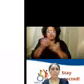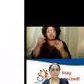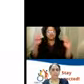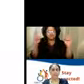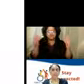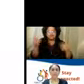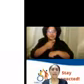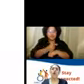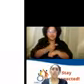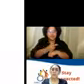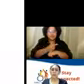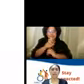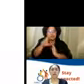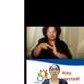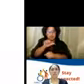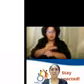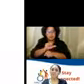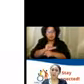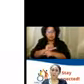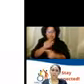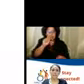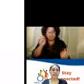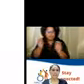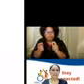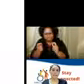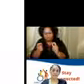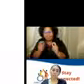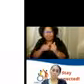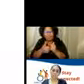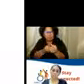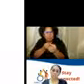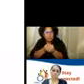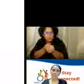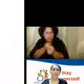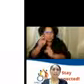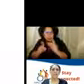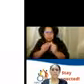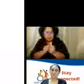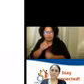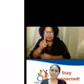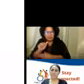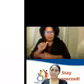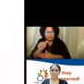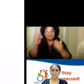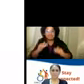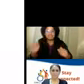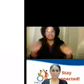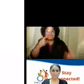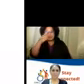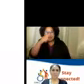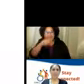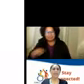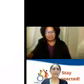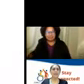como tema el papel cambiante de la fuerza laboral que apoya a las personas con discapacidades y será